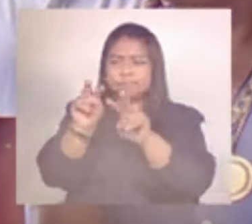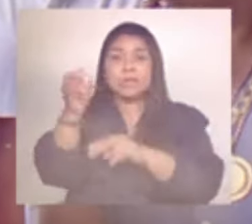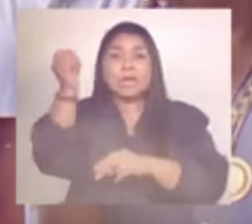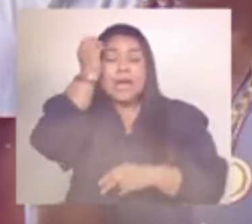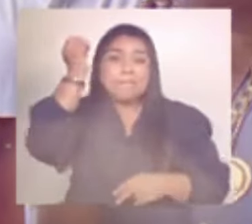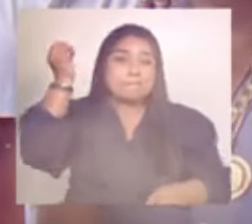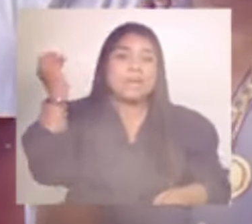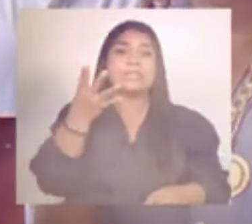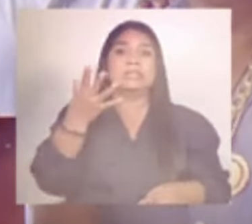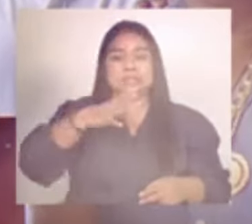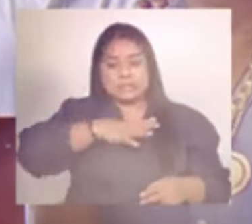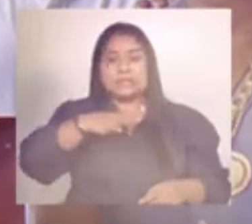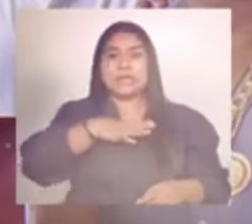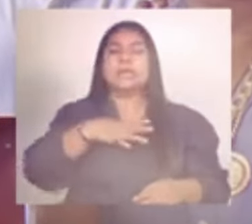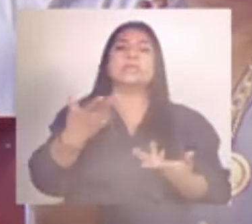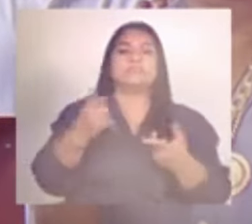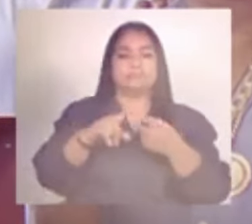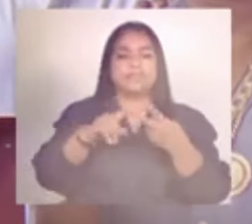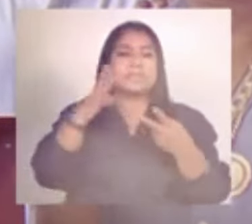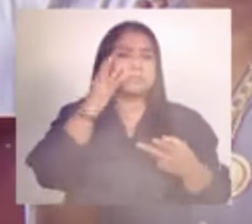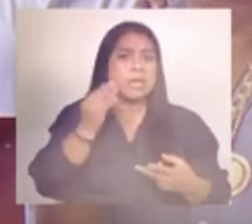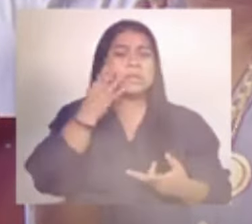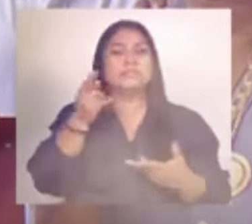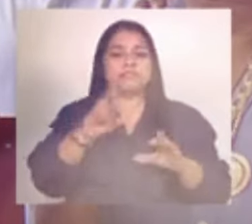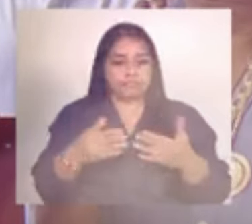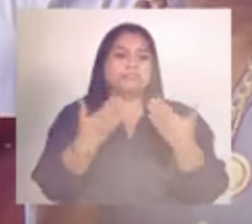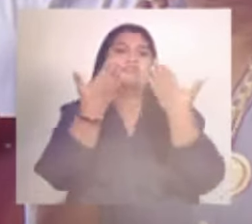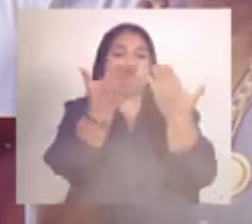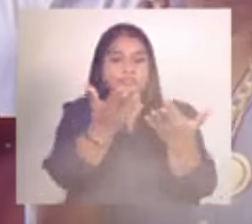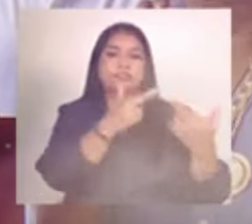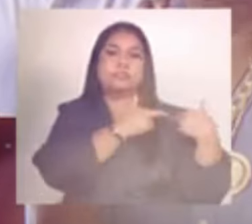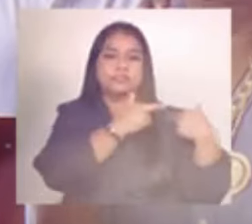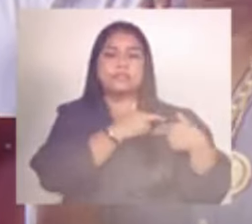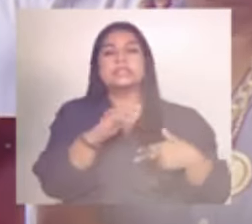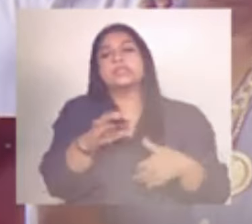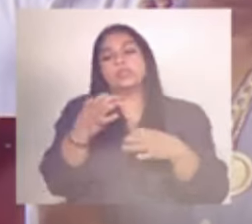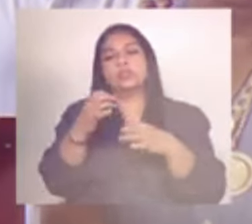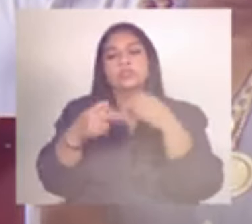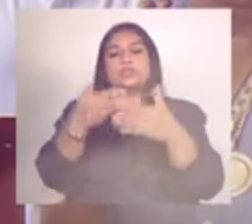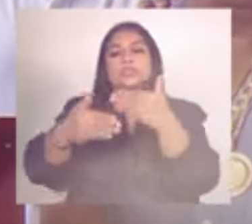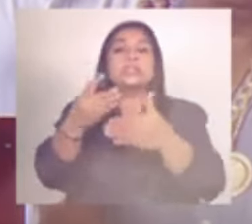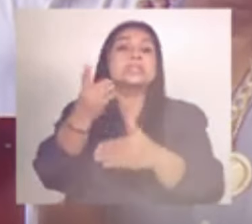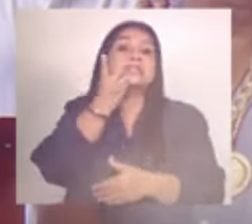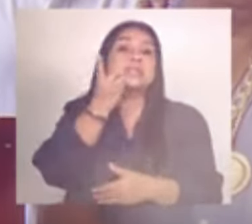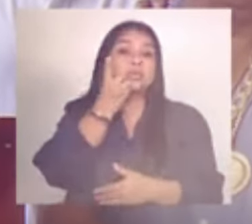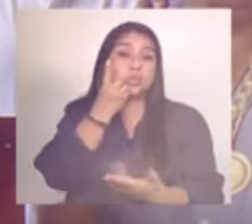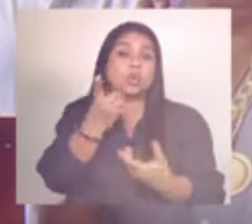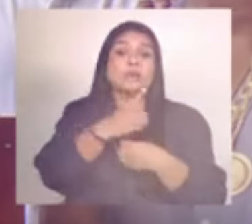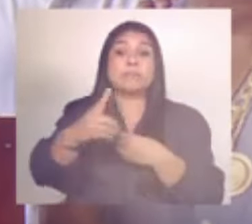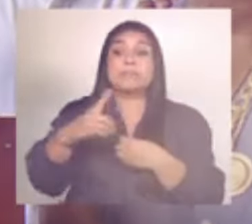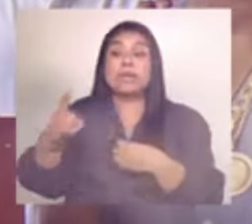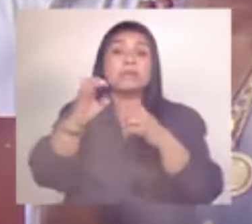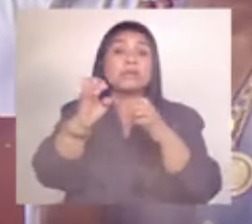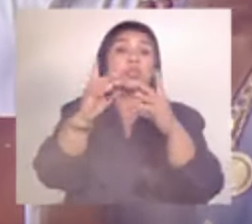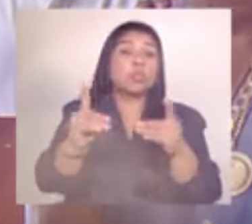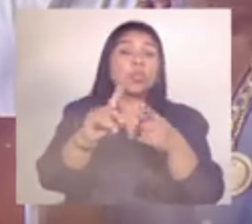ameritan que se le entregue ese cargo. Entonces los procesos, por ejemplo, de director departamental de